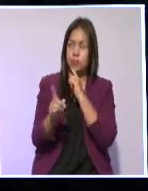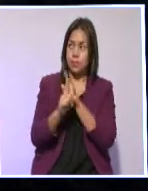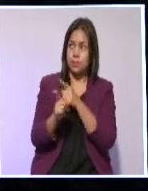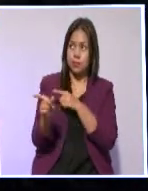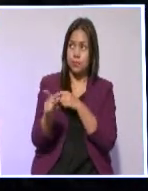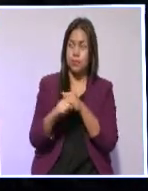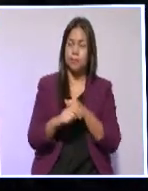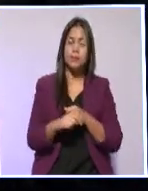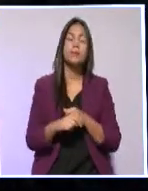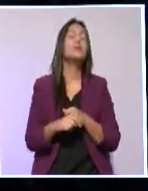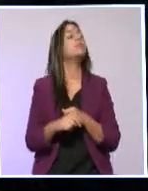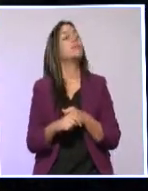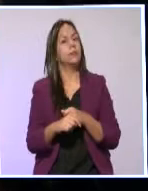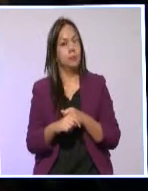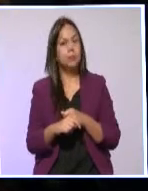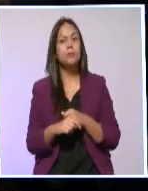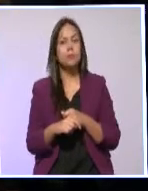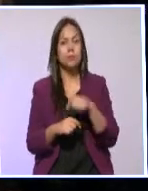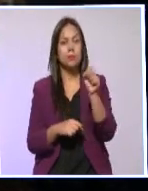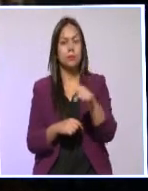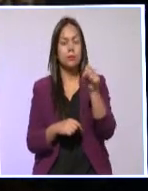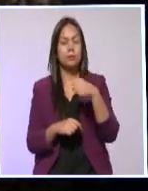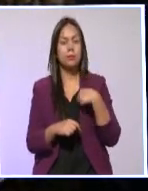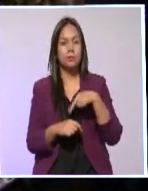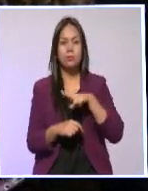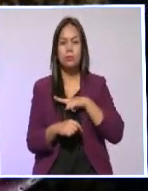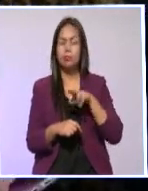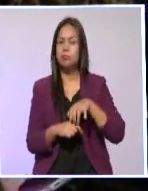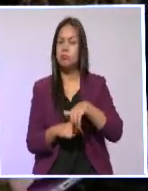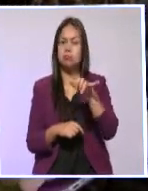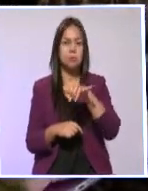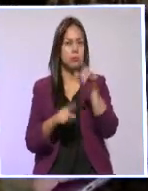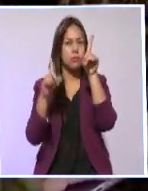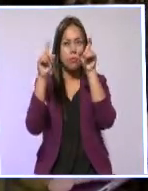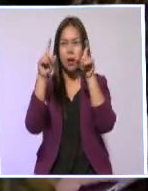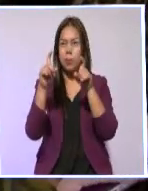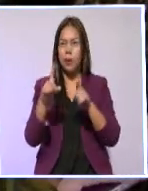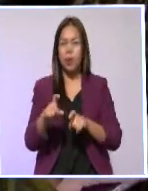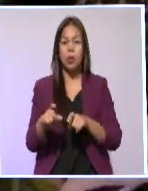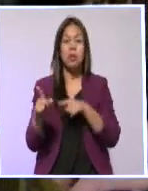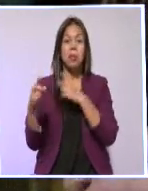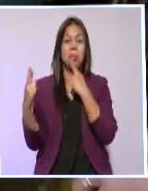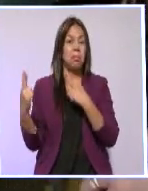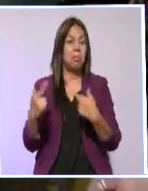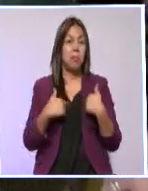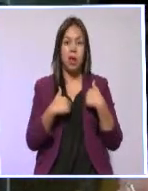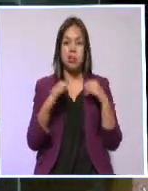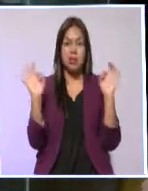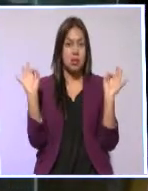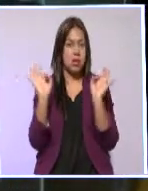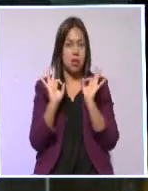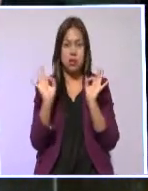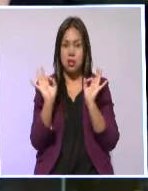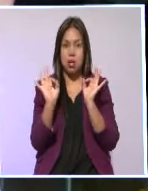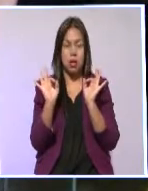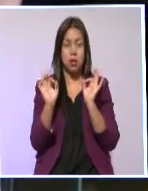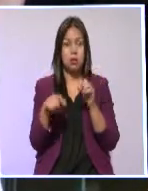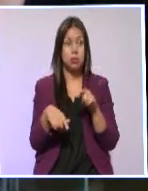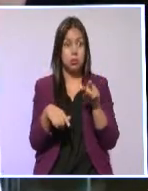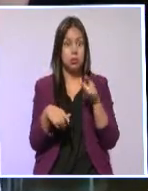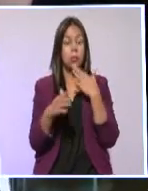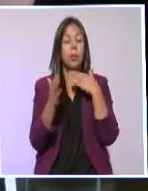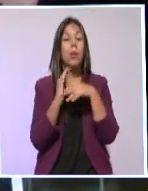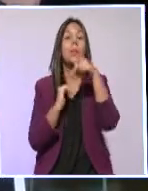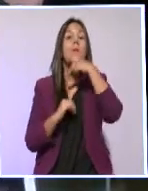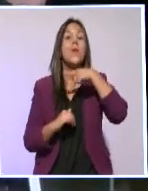nosotros hemos estado haciendo preguntas y no han sido contestadas. Aquí, por ejemplo, usted puede ver la reconstrucción de Puerto